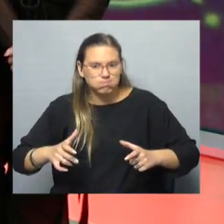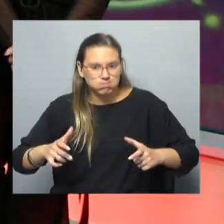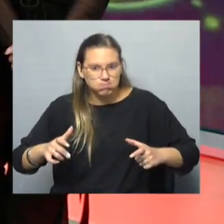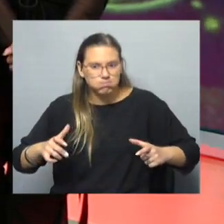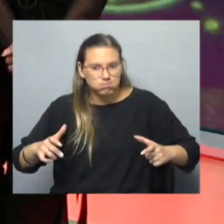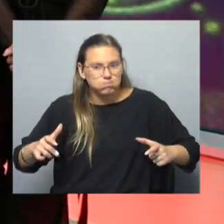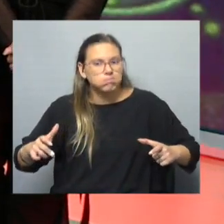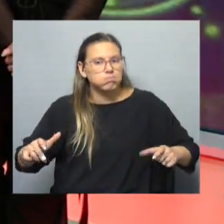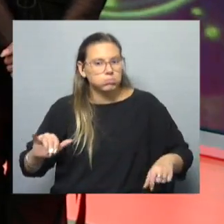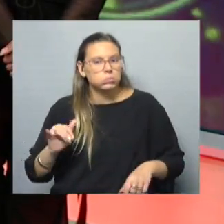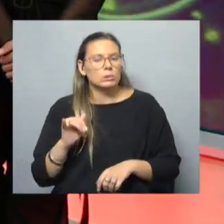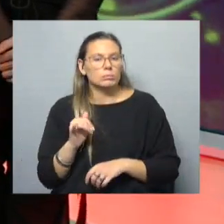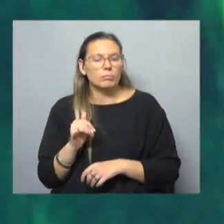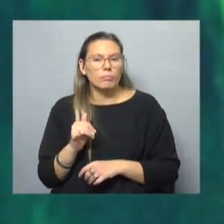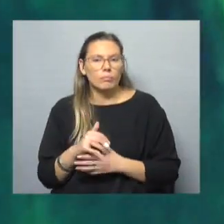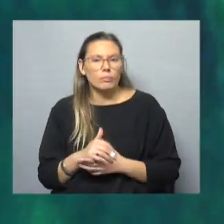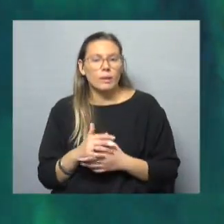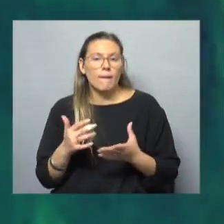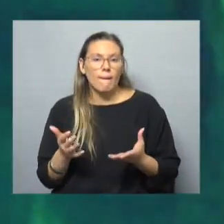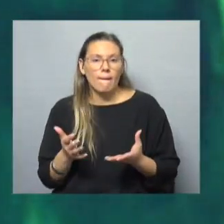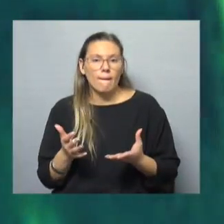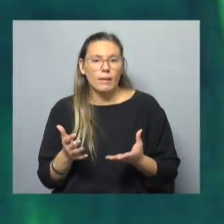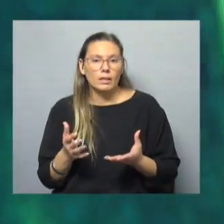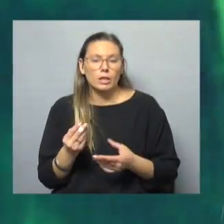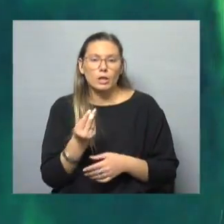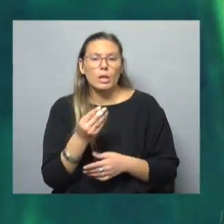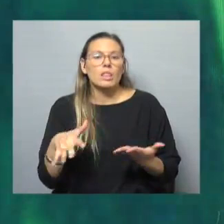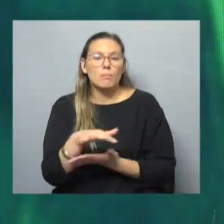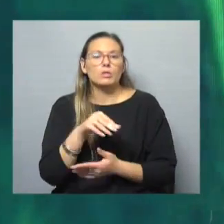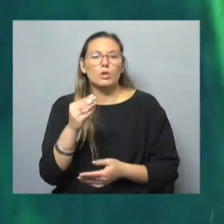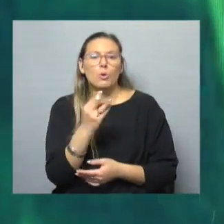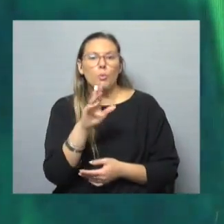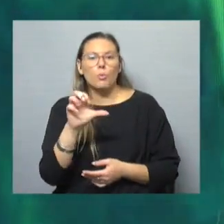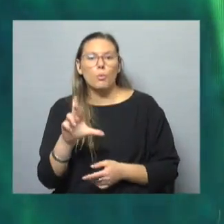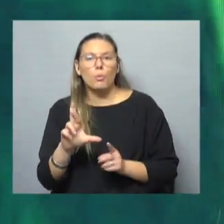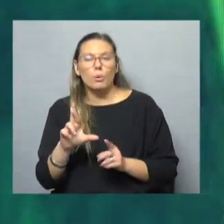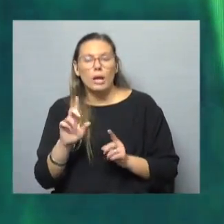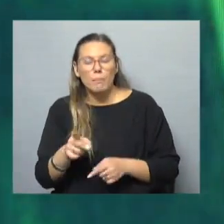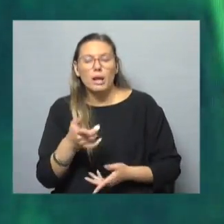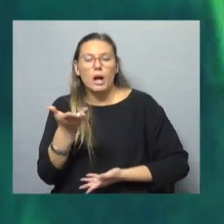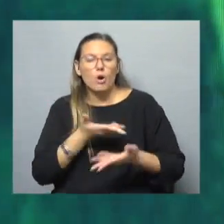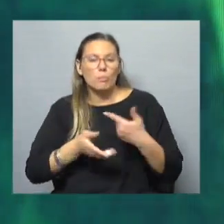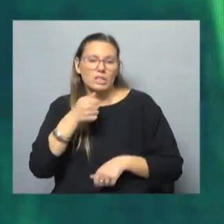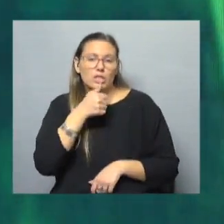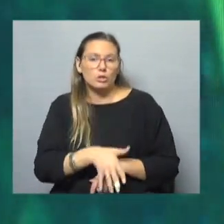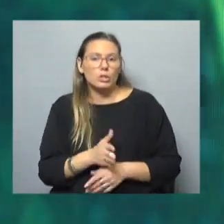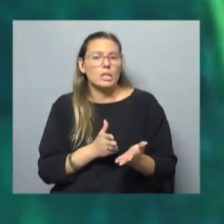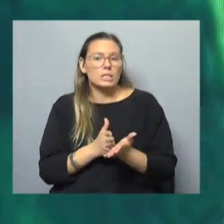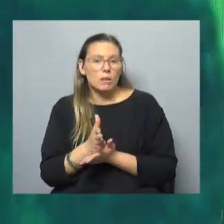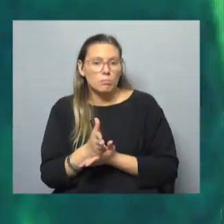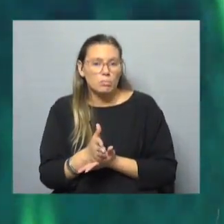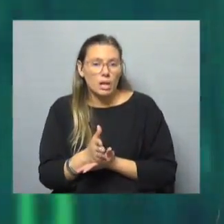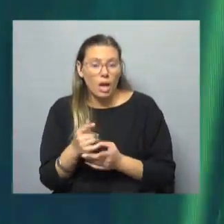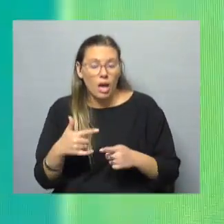exponencial, sí, viene creciendo. Sí, sí, sí. Y bueno, Dimensión Curia es para, bueno, compartir esta historia también, porque siempre nos pasaba de que hacíamos todos